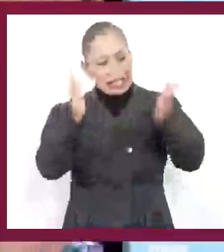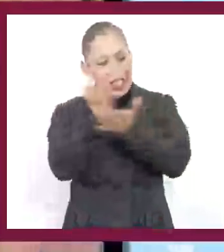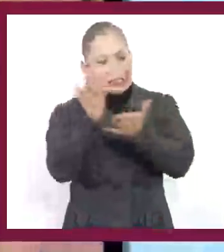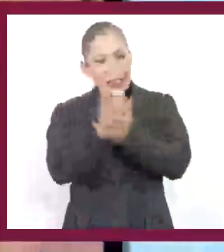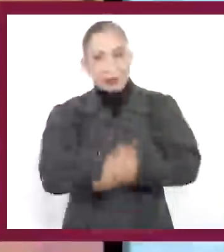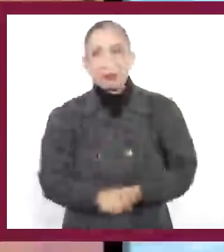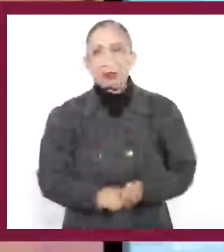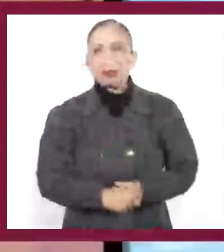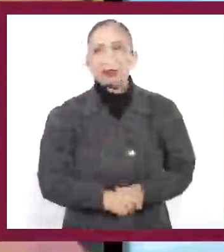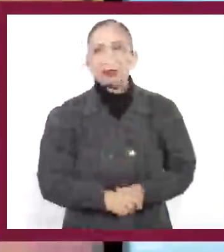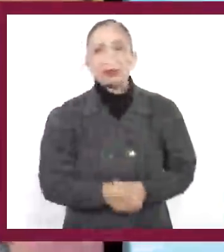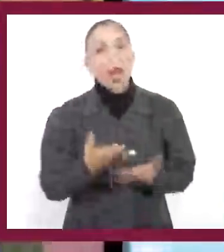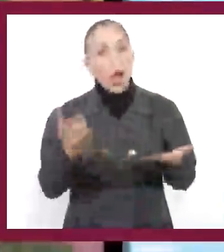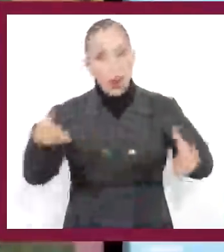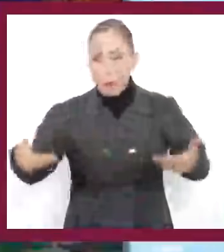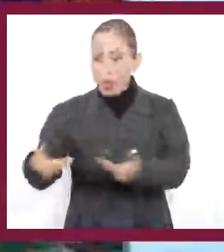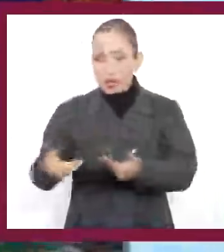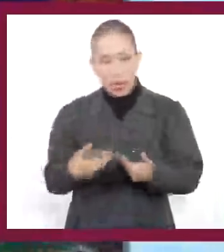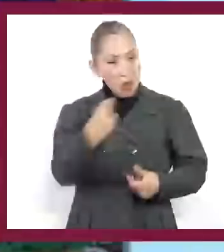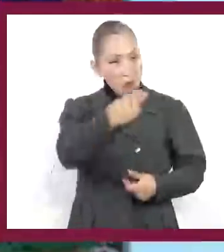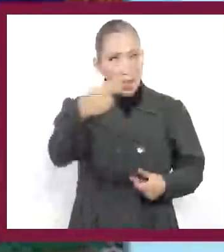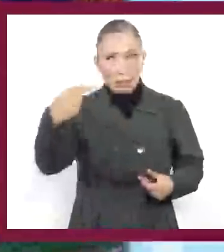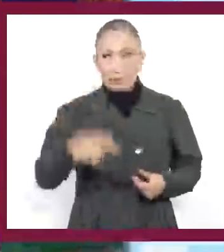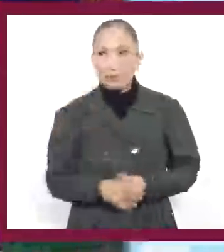ya. Y ahora nos presentaremos.